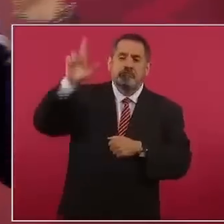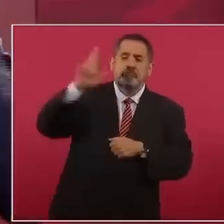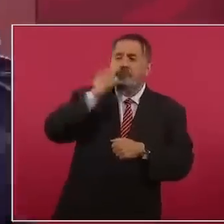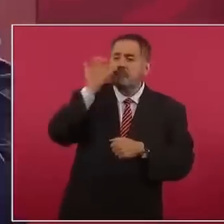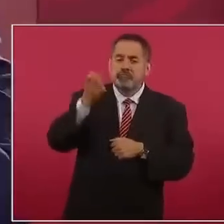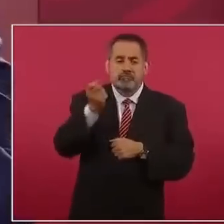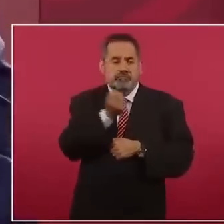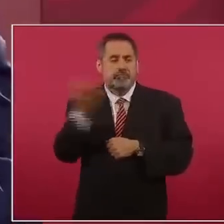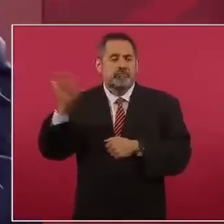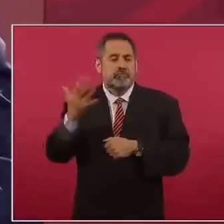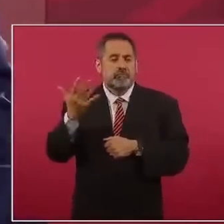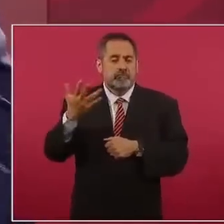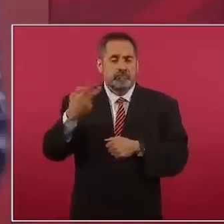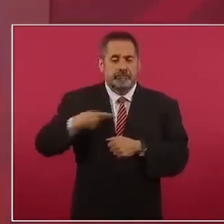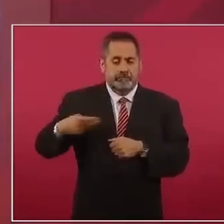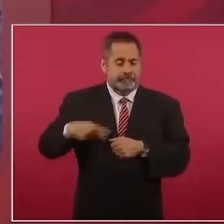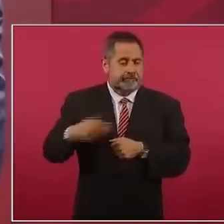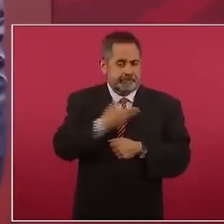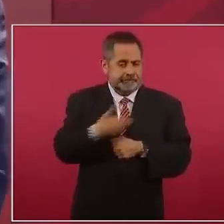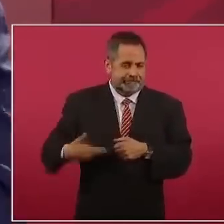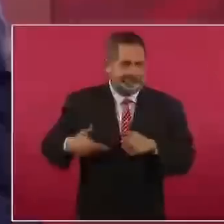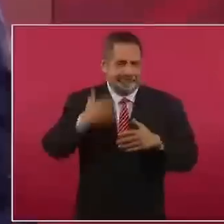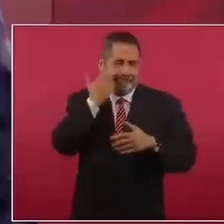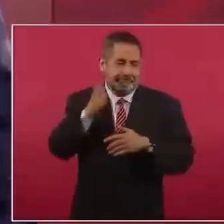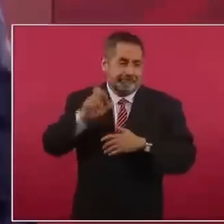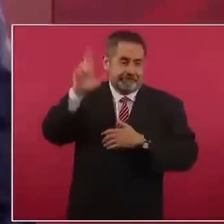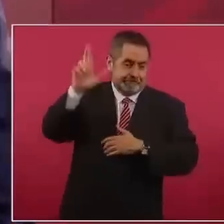Para ir a la encuesta, algunos para